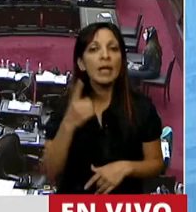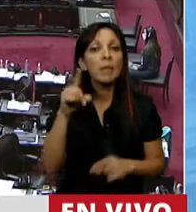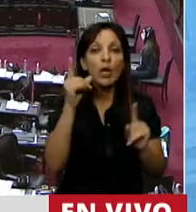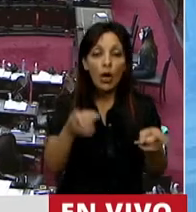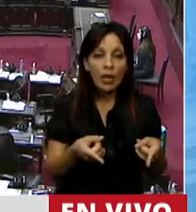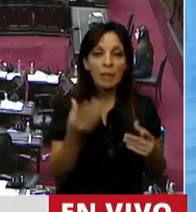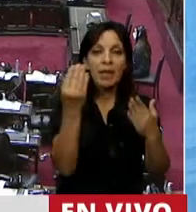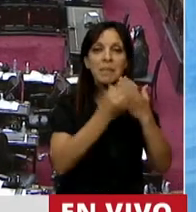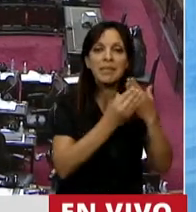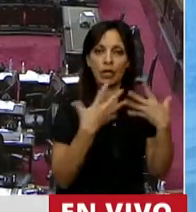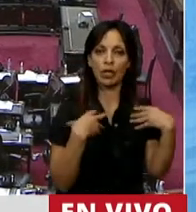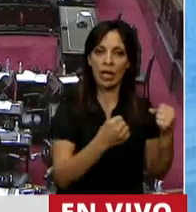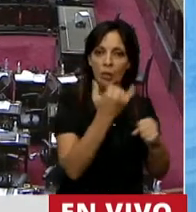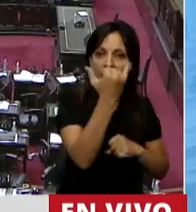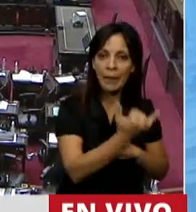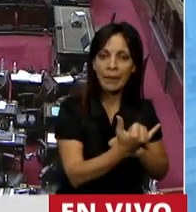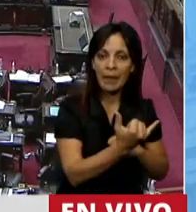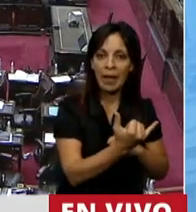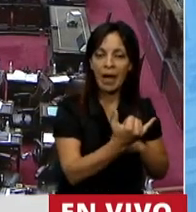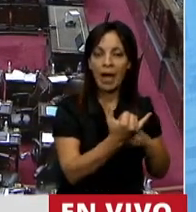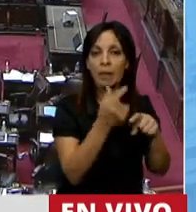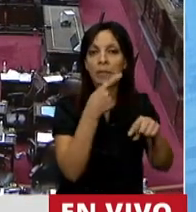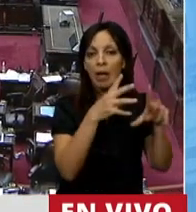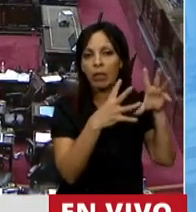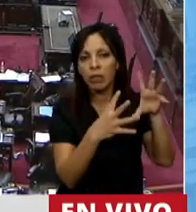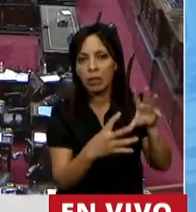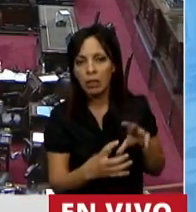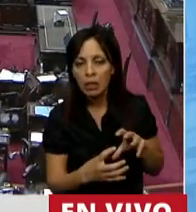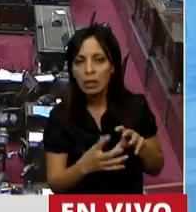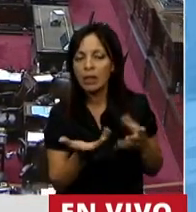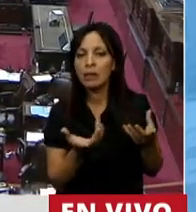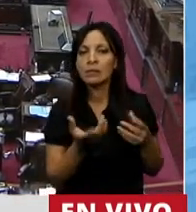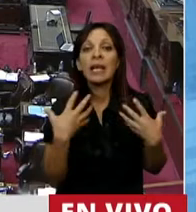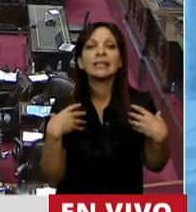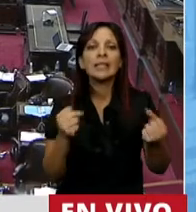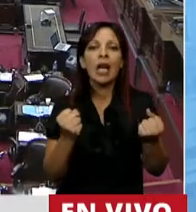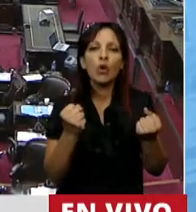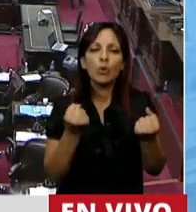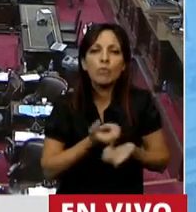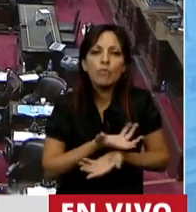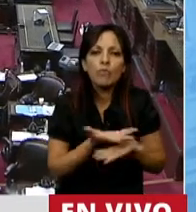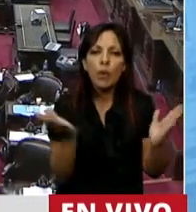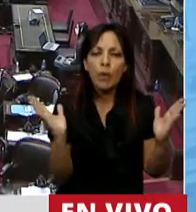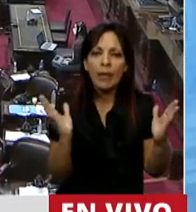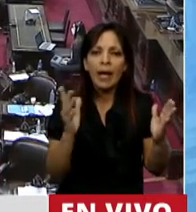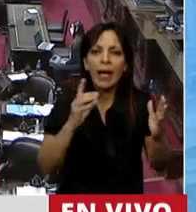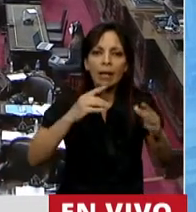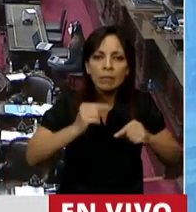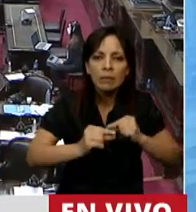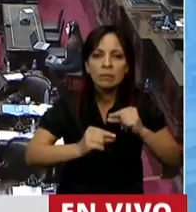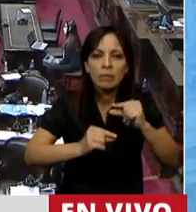de Salud que se desintegraba, y la salud pública era